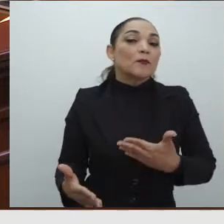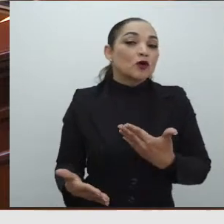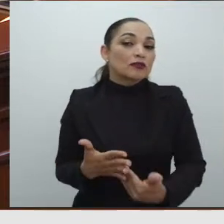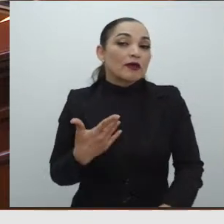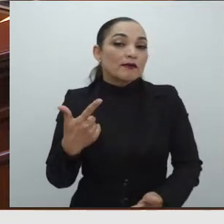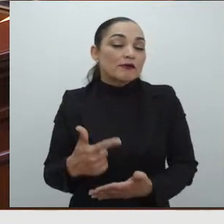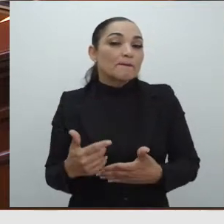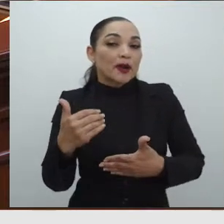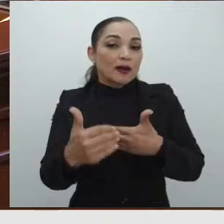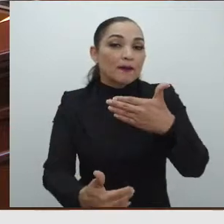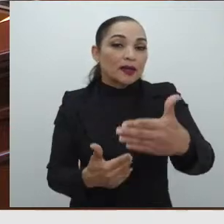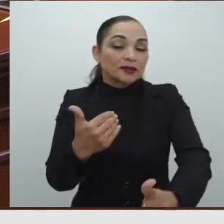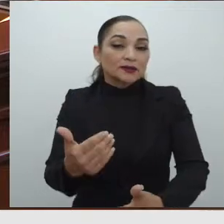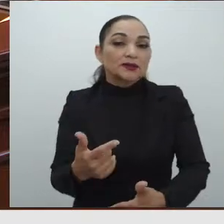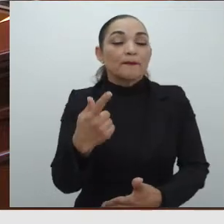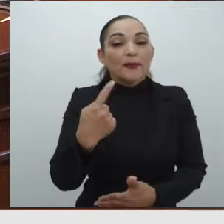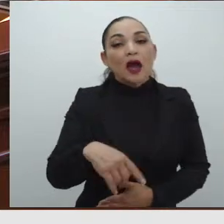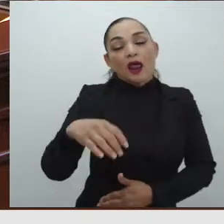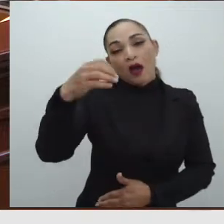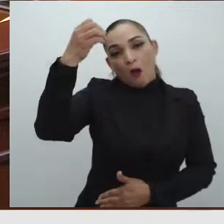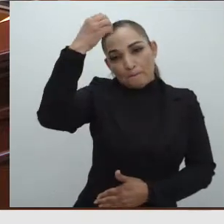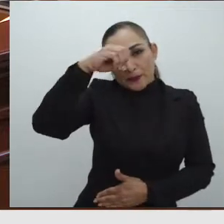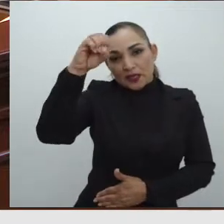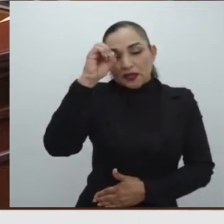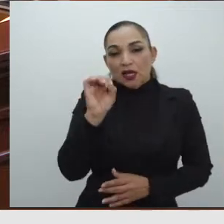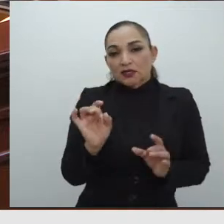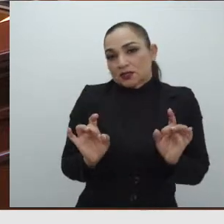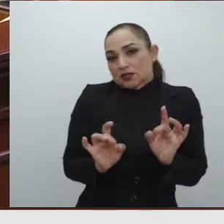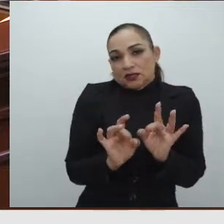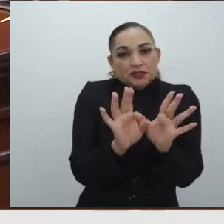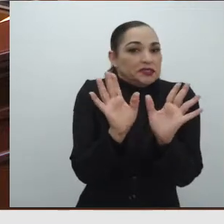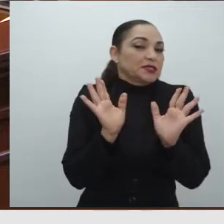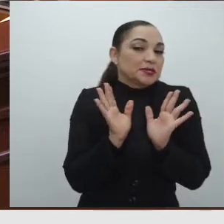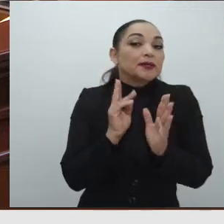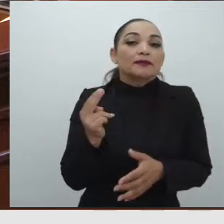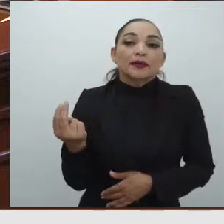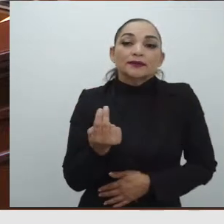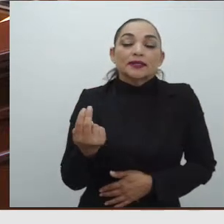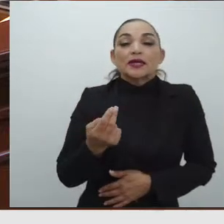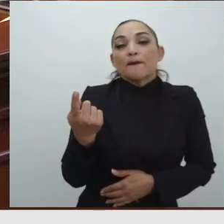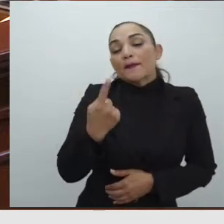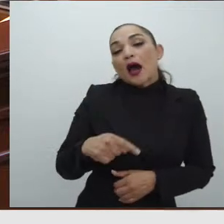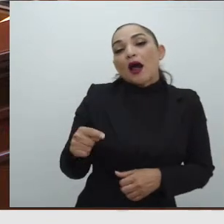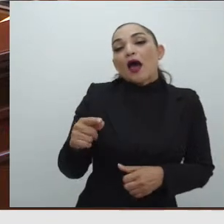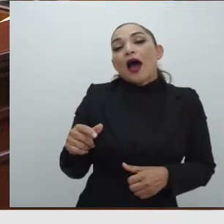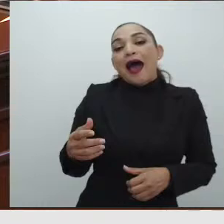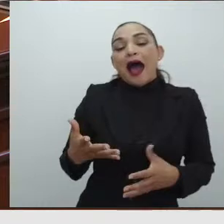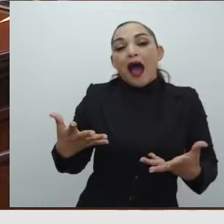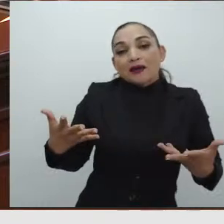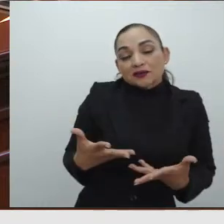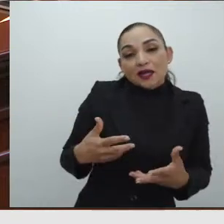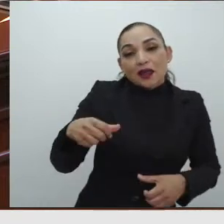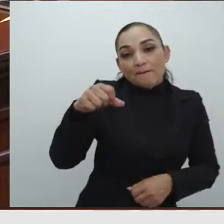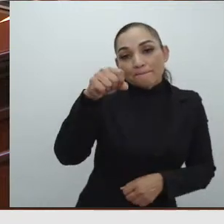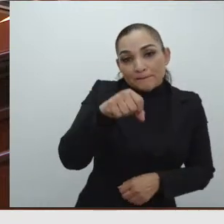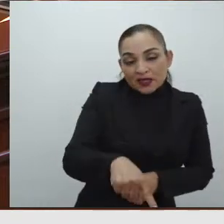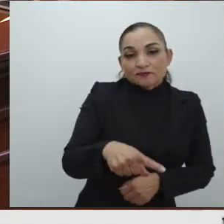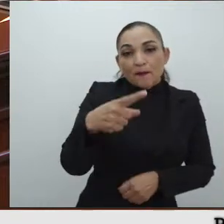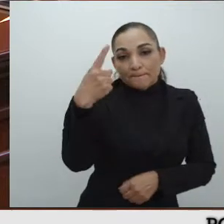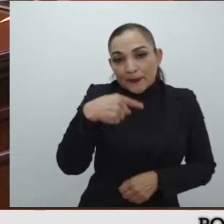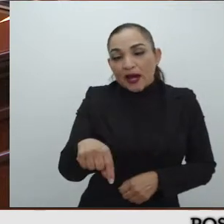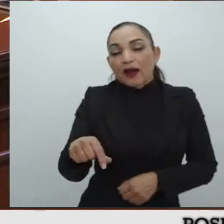y poder opinar de ser necesario para la aplicación del mismo, más allá de su